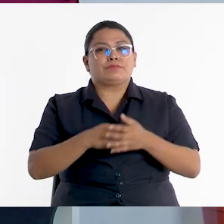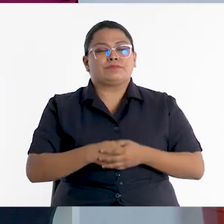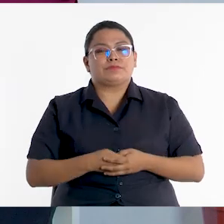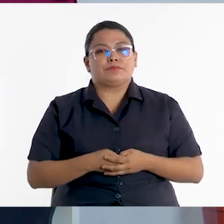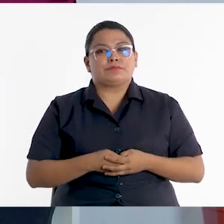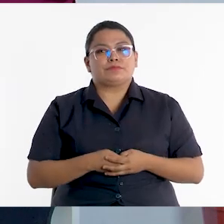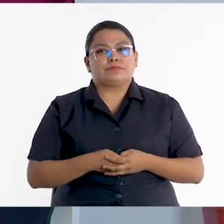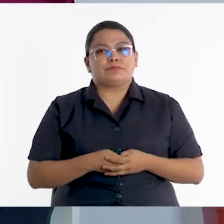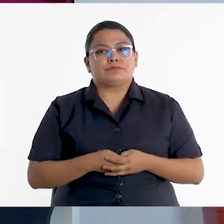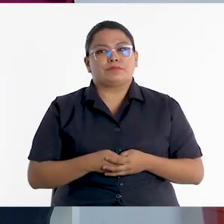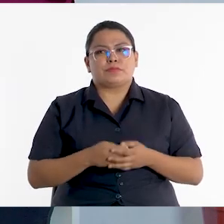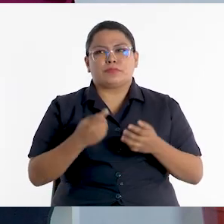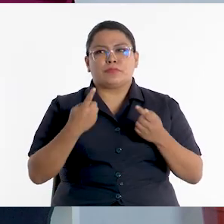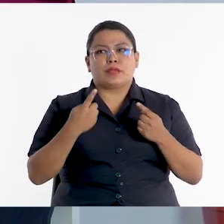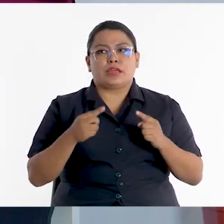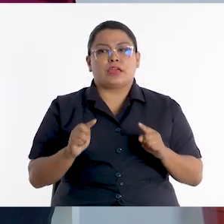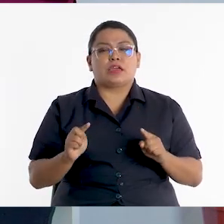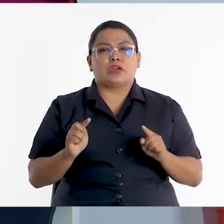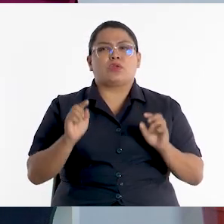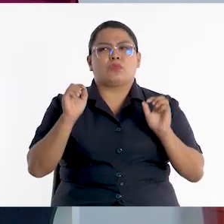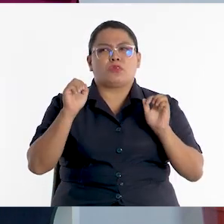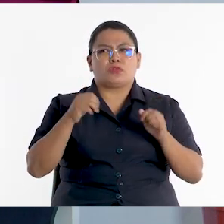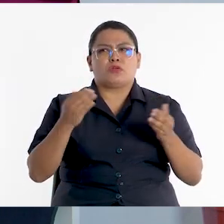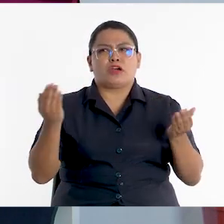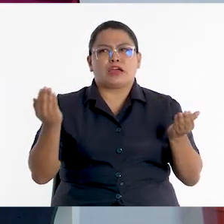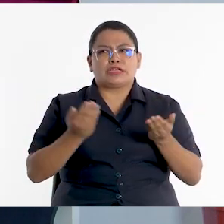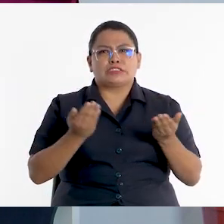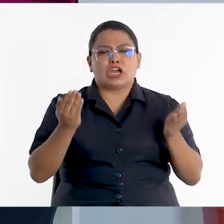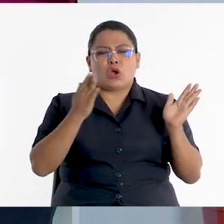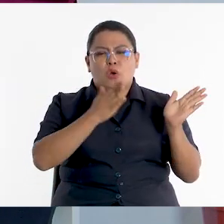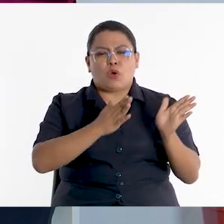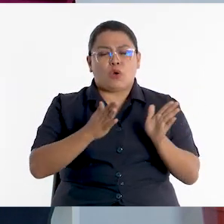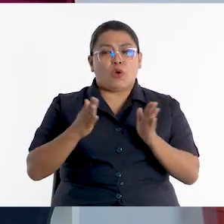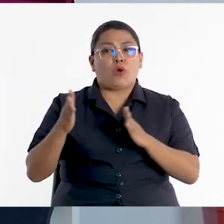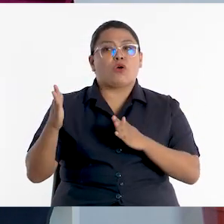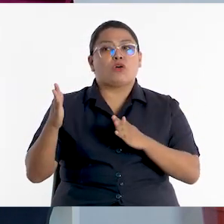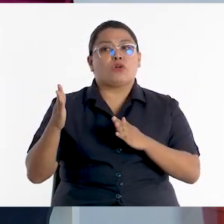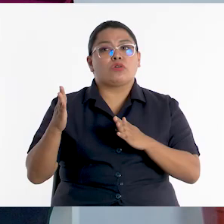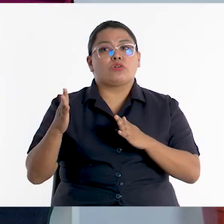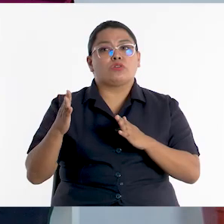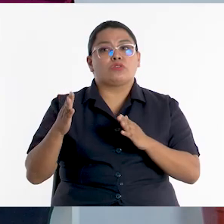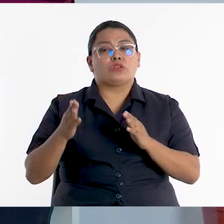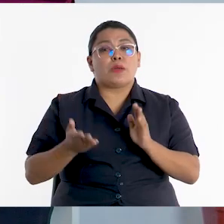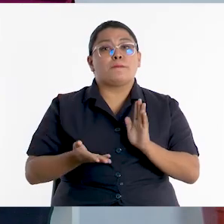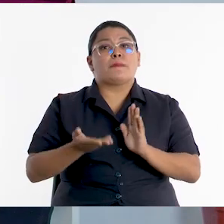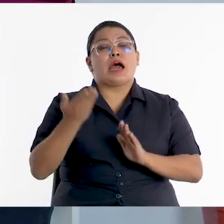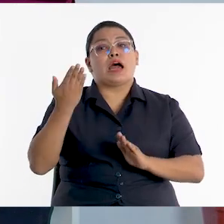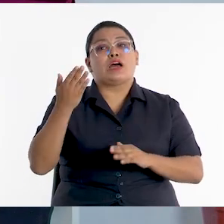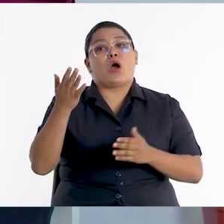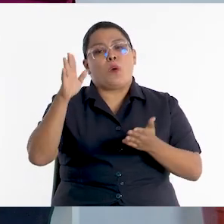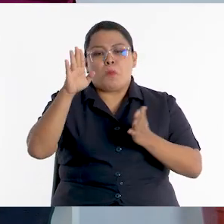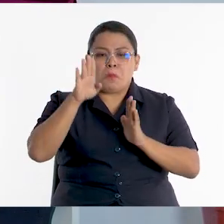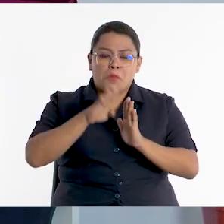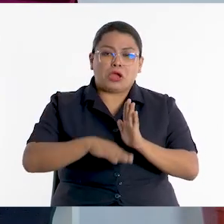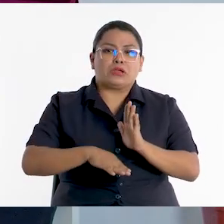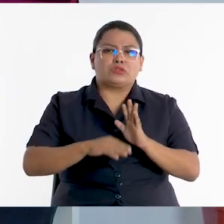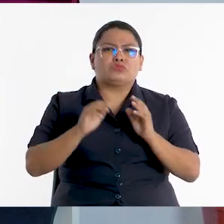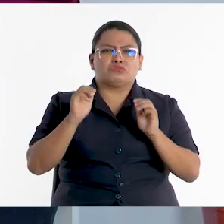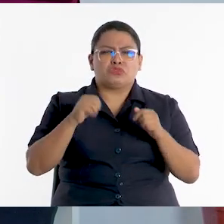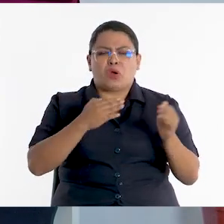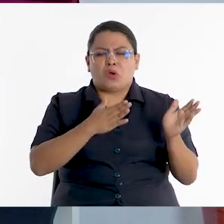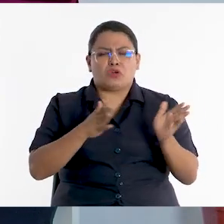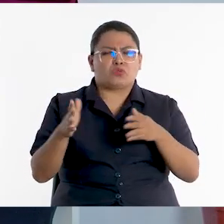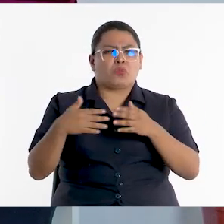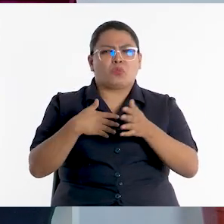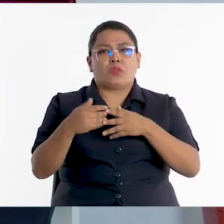multiplicar. Pero lo podemos hacer tanto en orden ascendente como en orden descendente